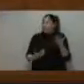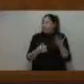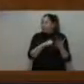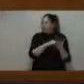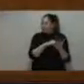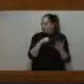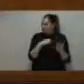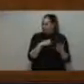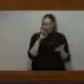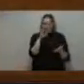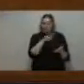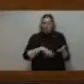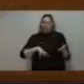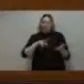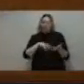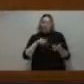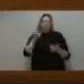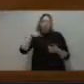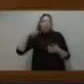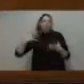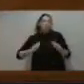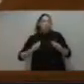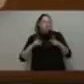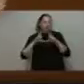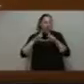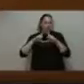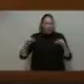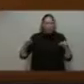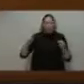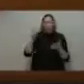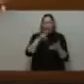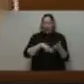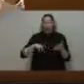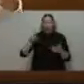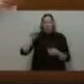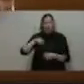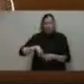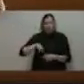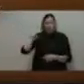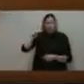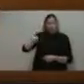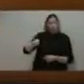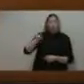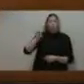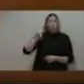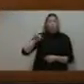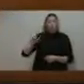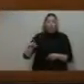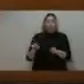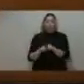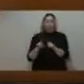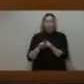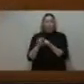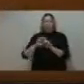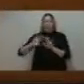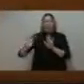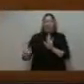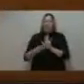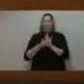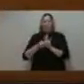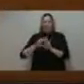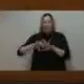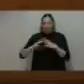muchísimos miles de asturianos. Seguramente también usted a esto le hace una enmienda a la totalidad y cree que todos